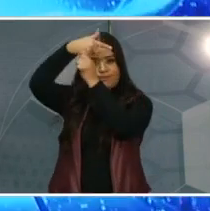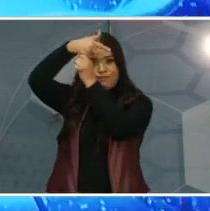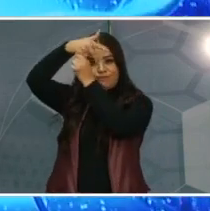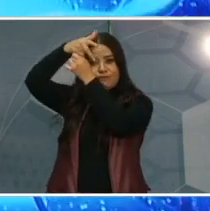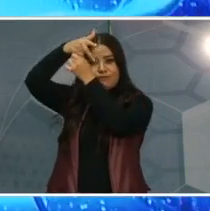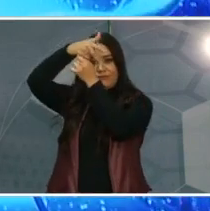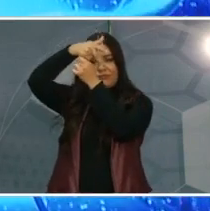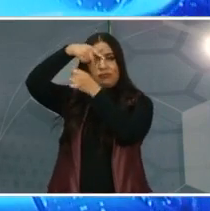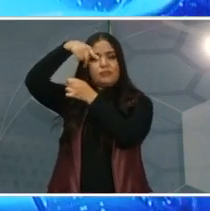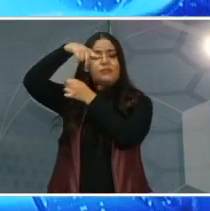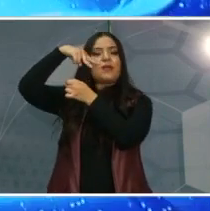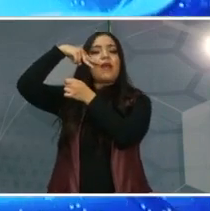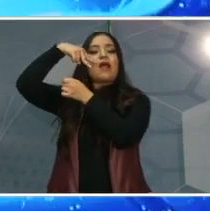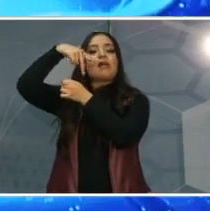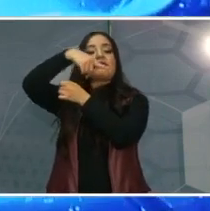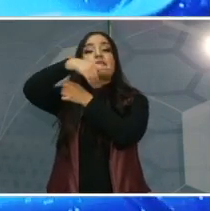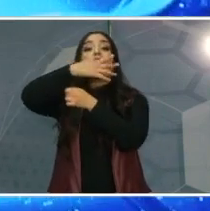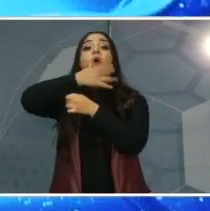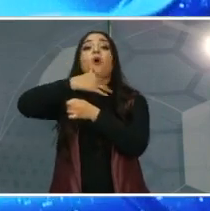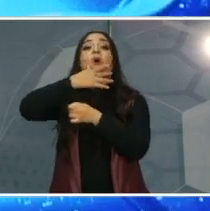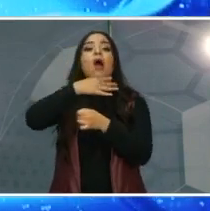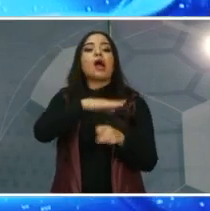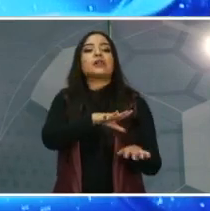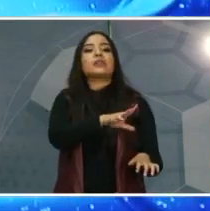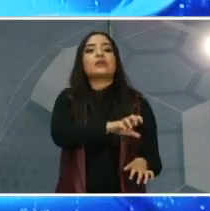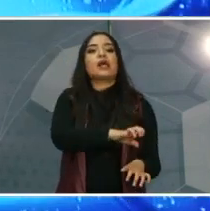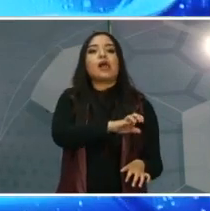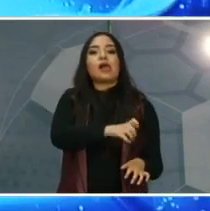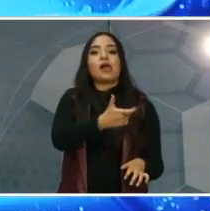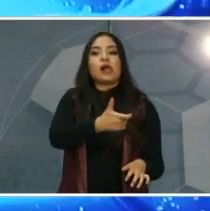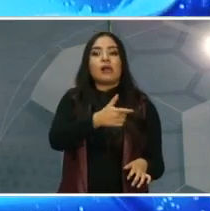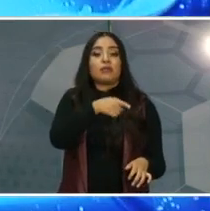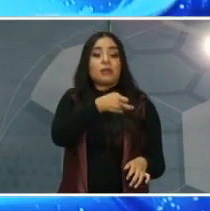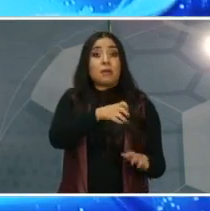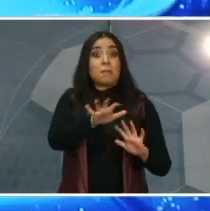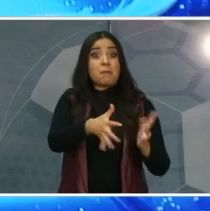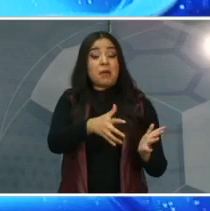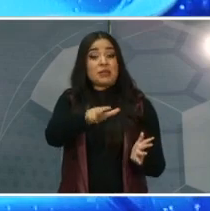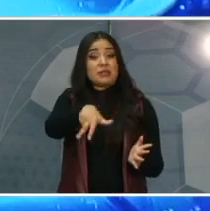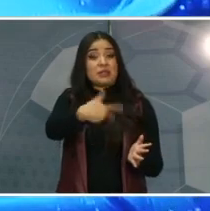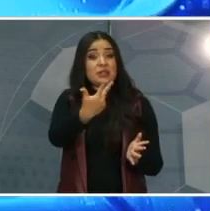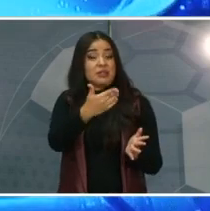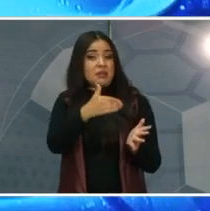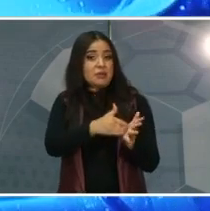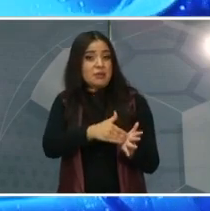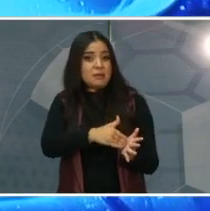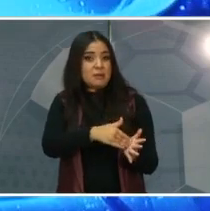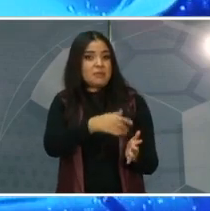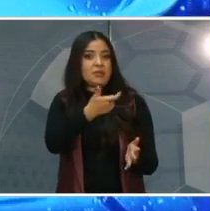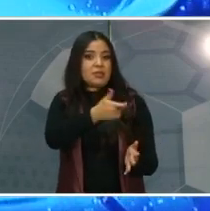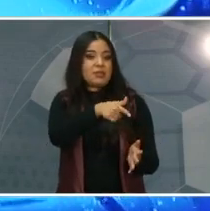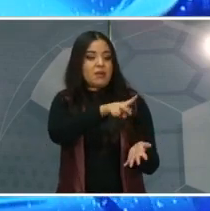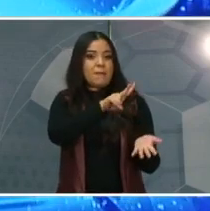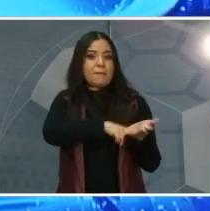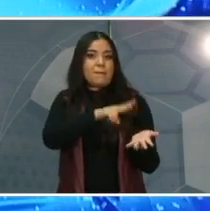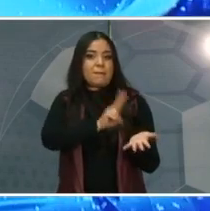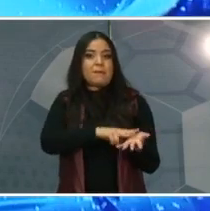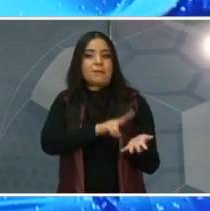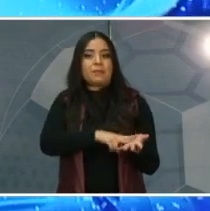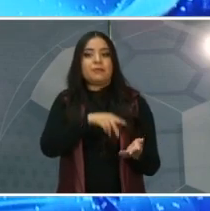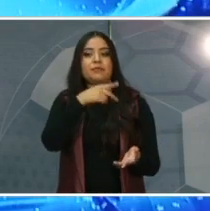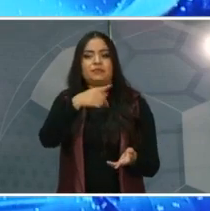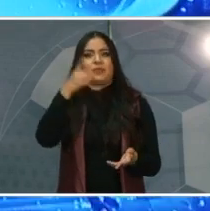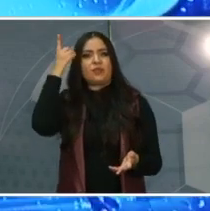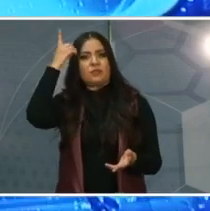una caja de herramientas con un valor aproximado de 13 mil pesos sobre el bulevar laguna sur de torreón el dueño solicita ayuda para